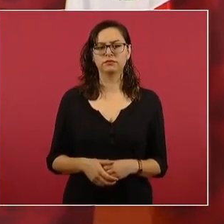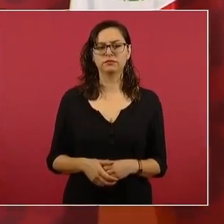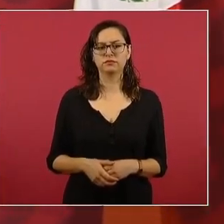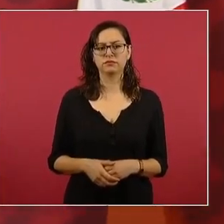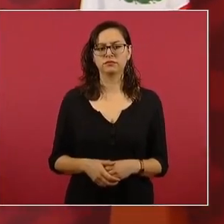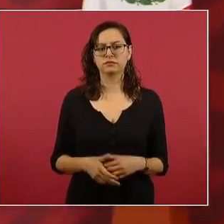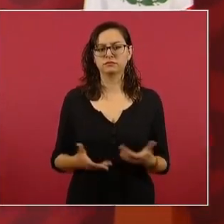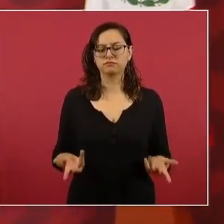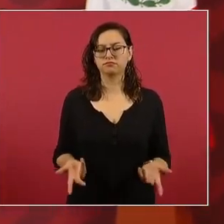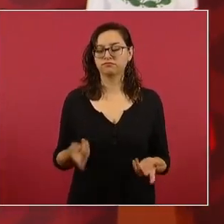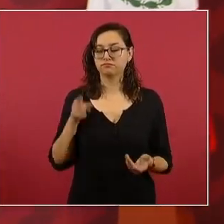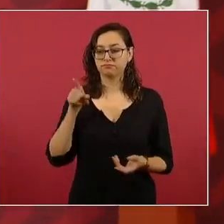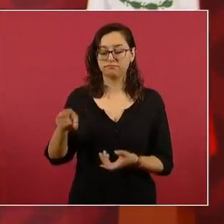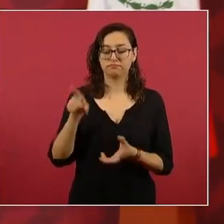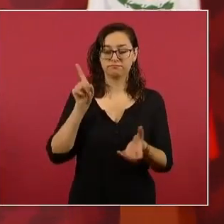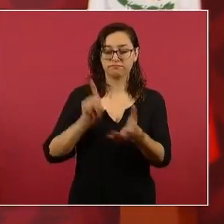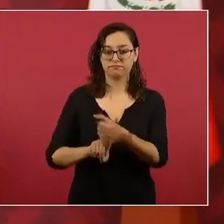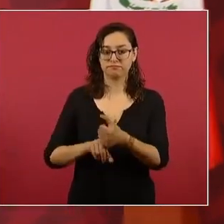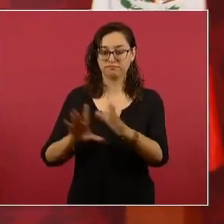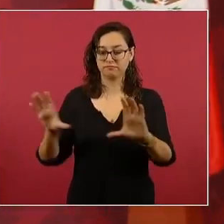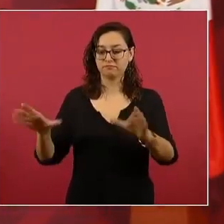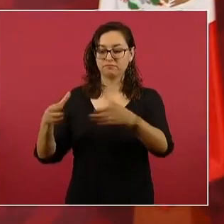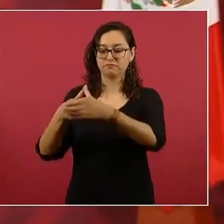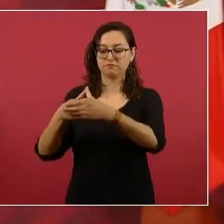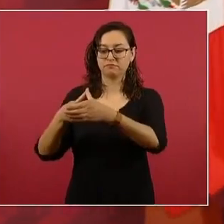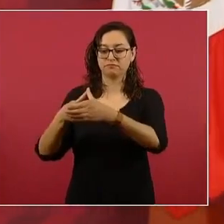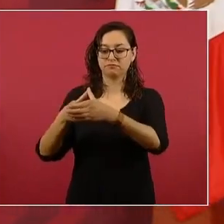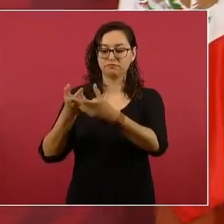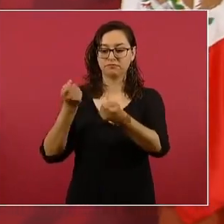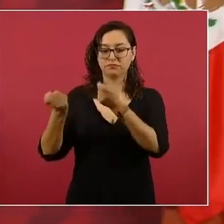cotos de poder